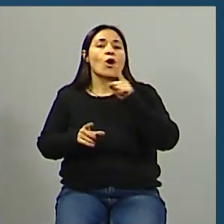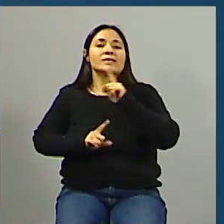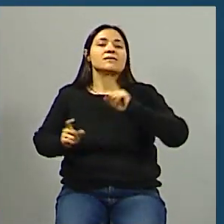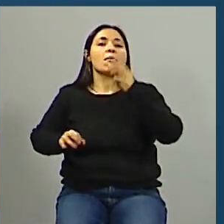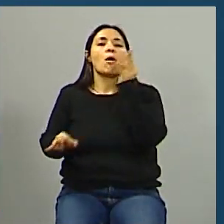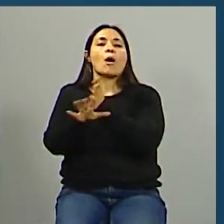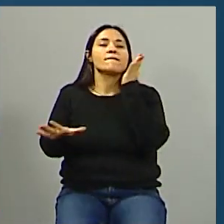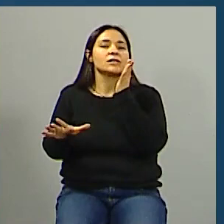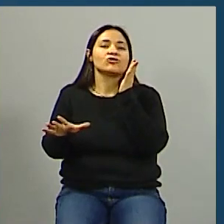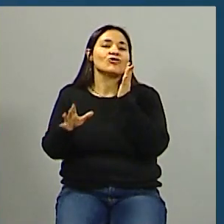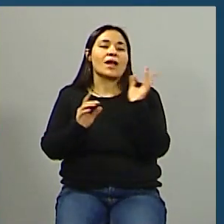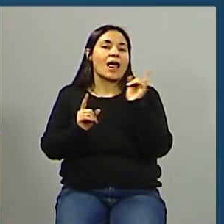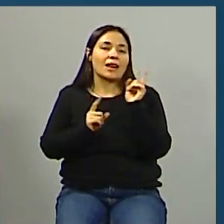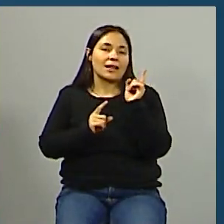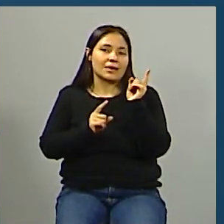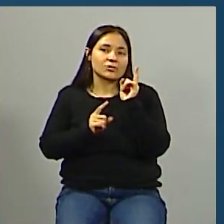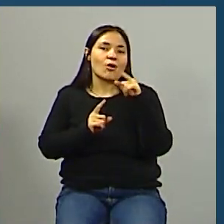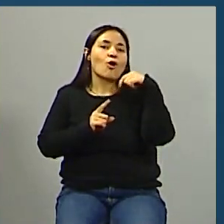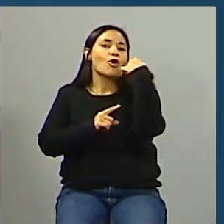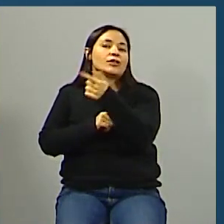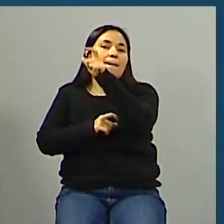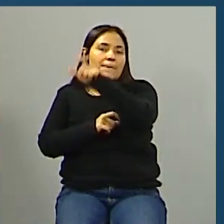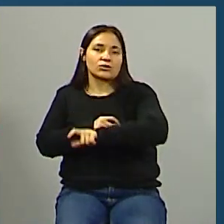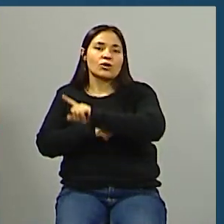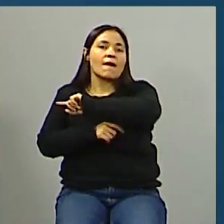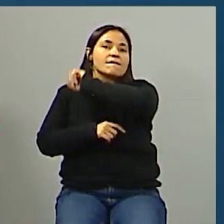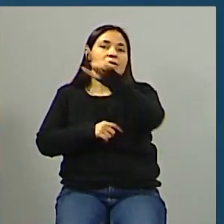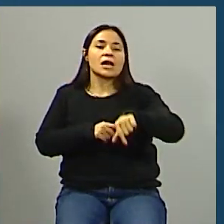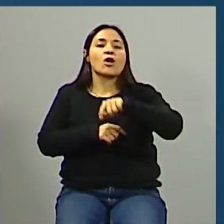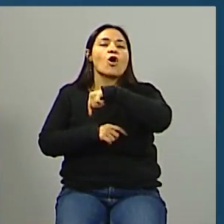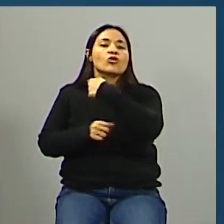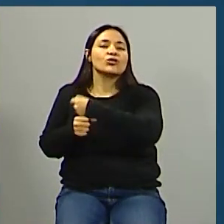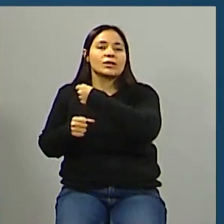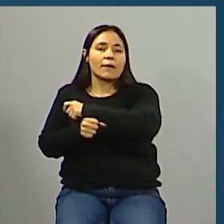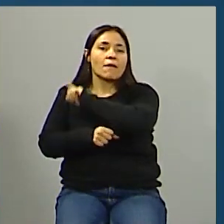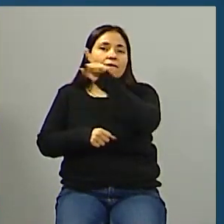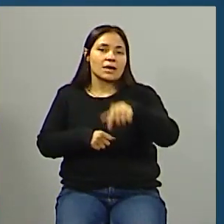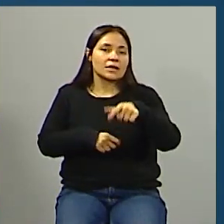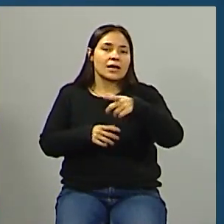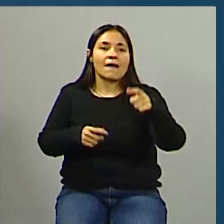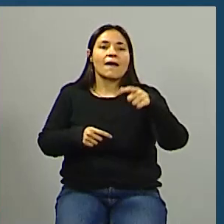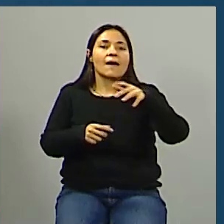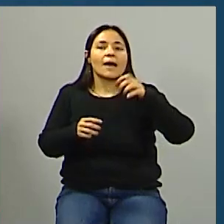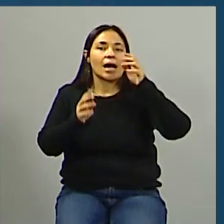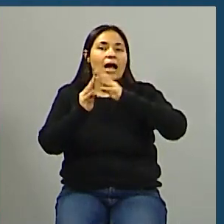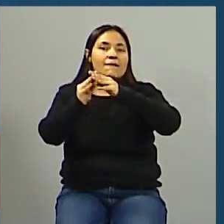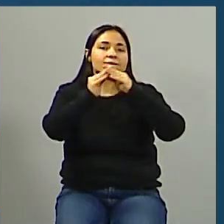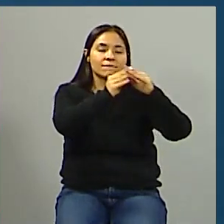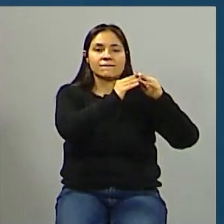profesionales o de otros o personas que vienen de otras actividades y que tienen la finca como una inversión de diversificación de